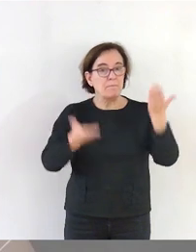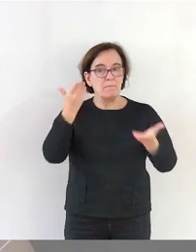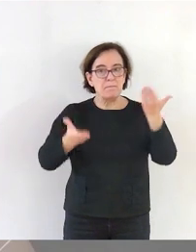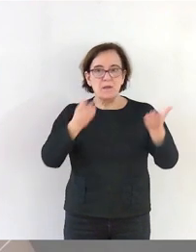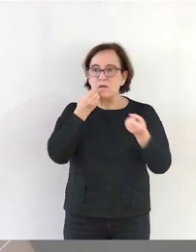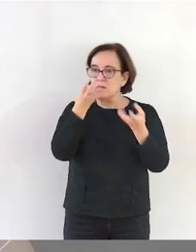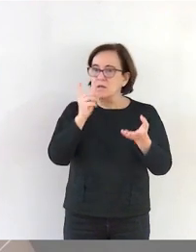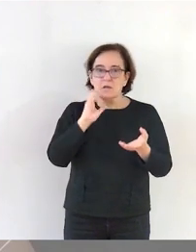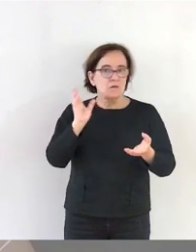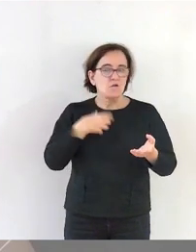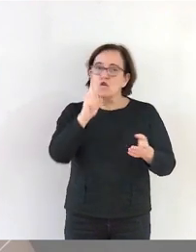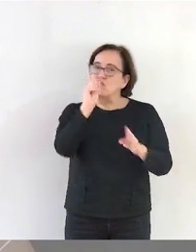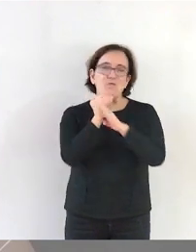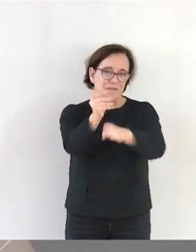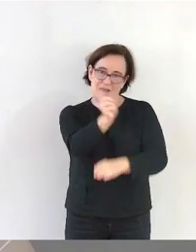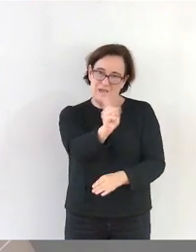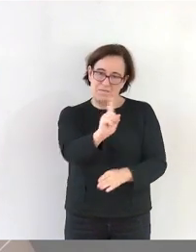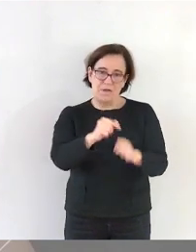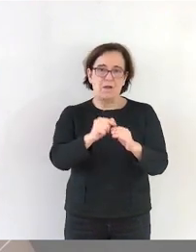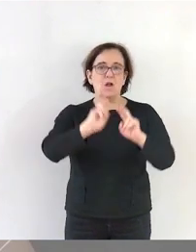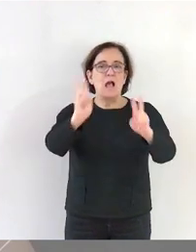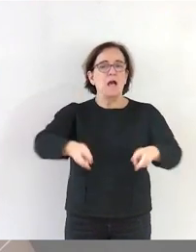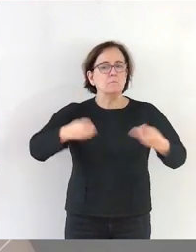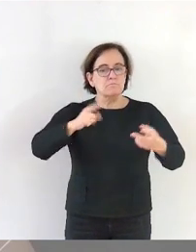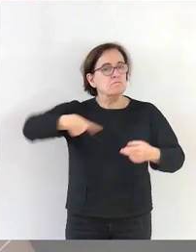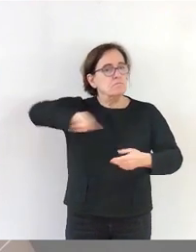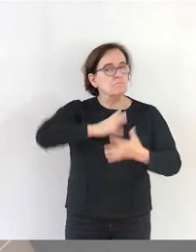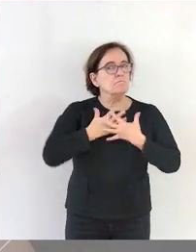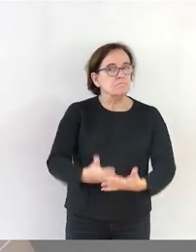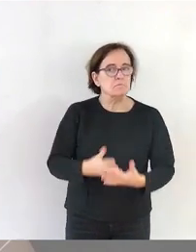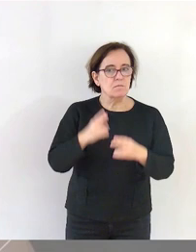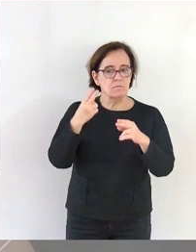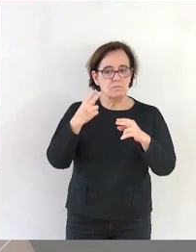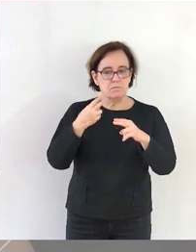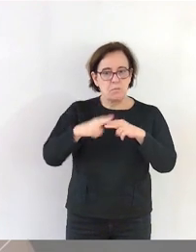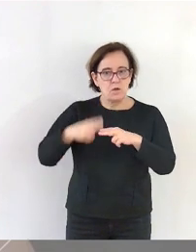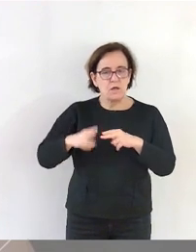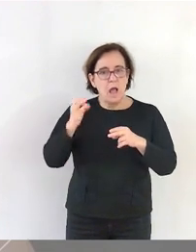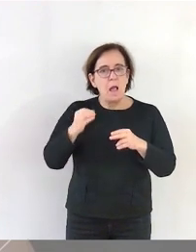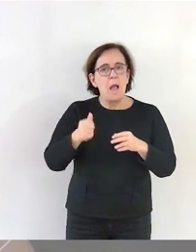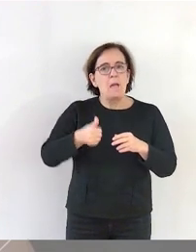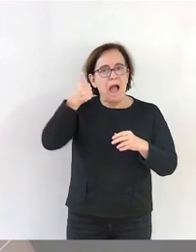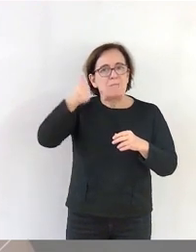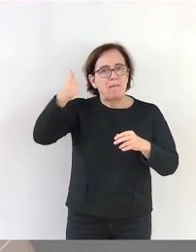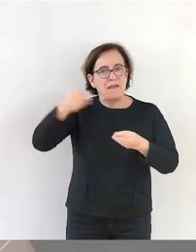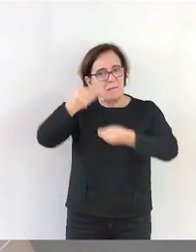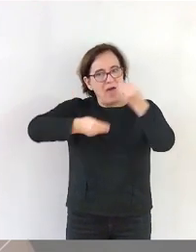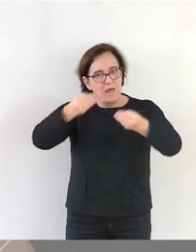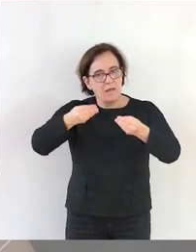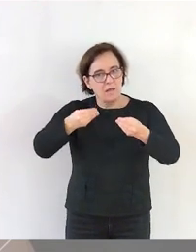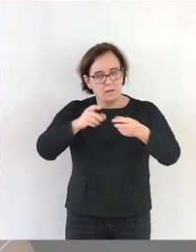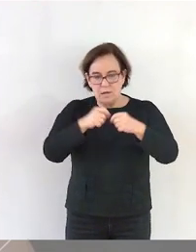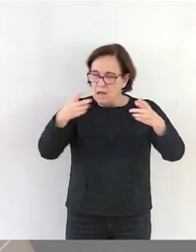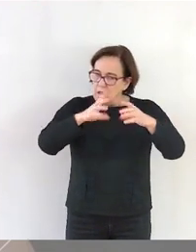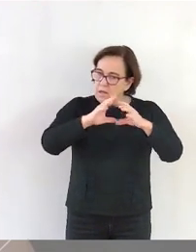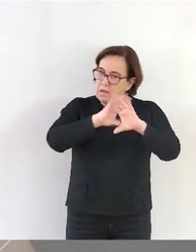manifiestamente insuficiente una renovada voluntad política de que se va a incrementar todo eso y además desde un punto de vista